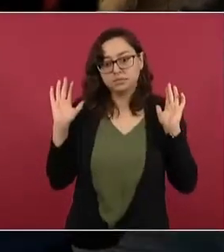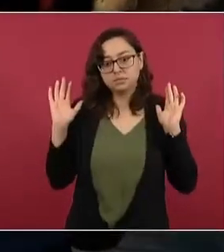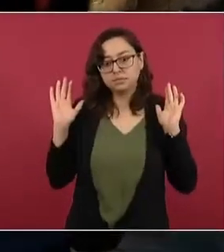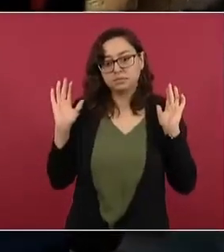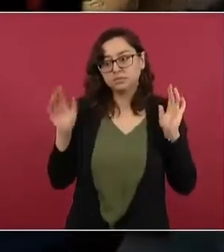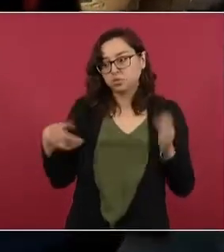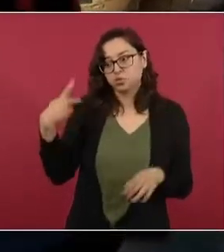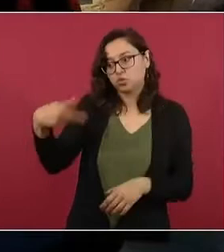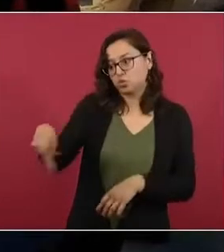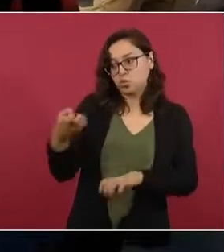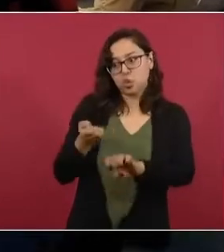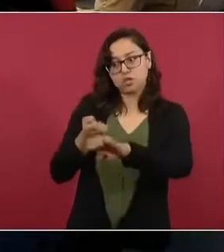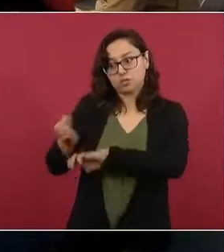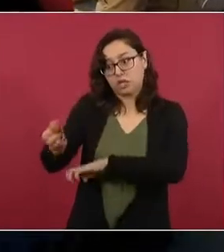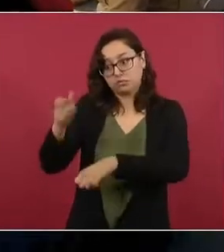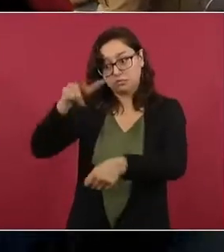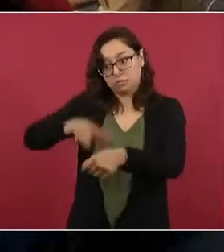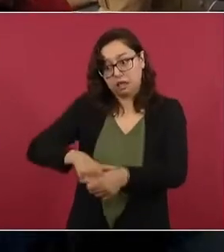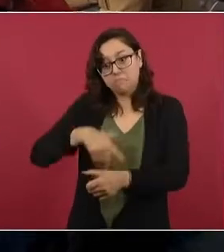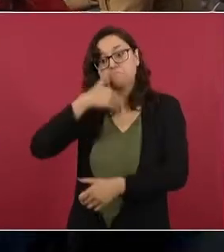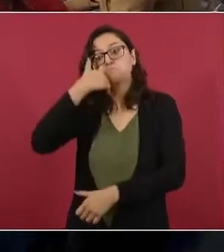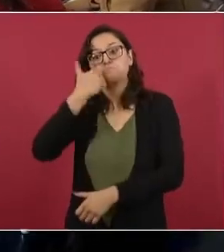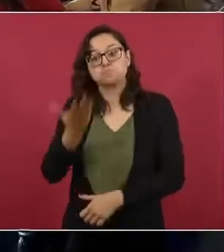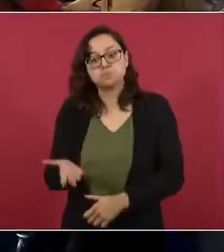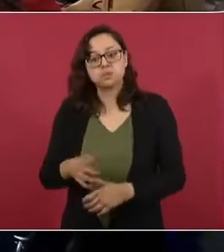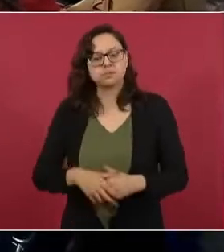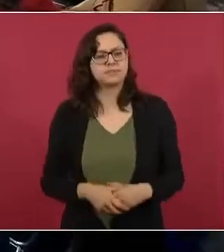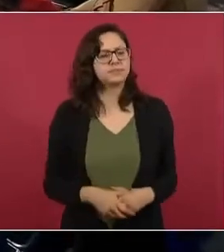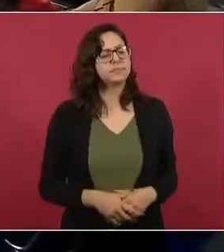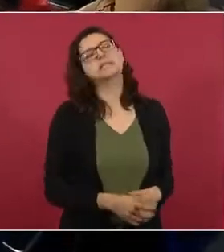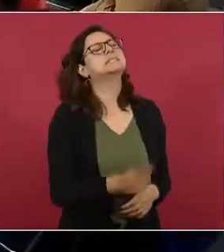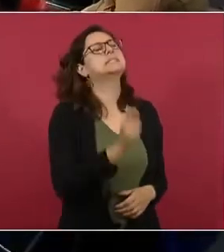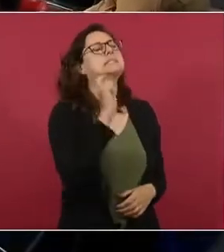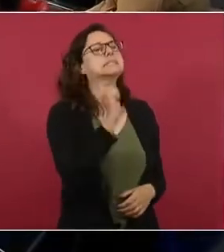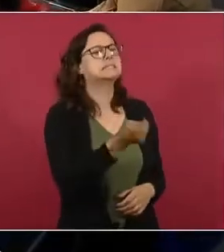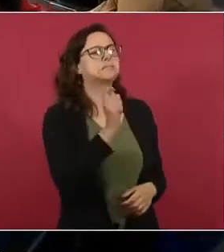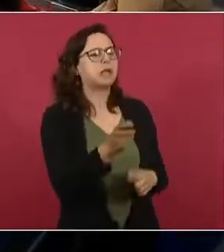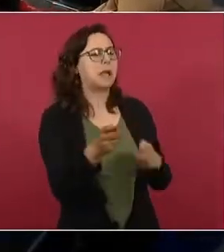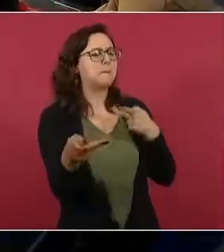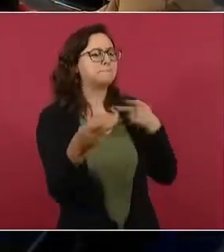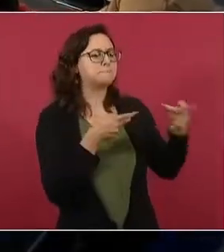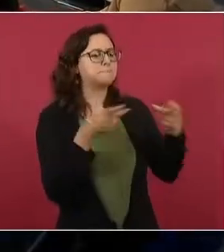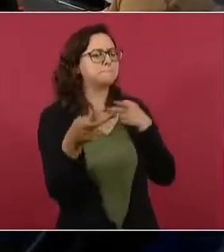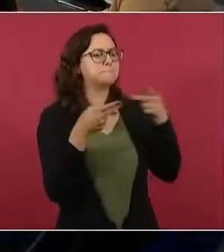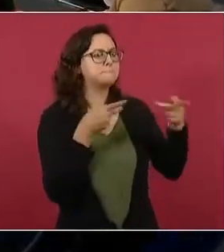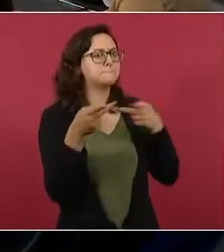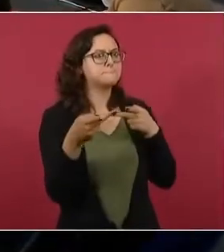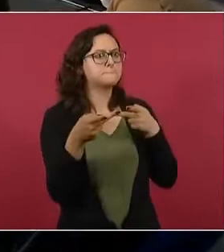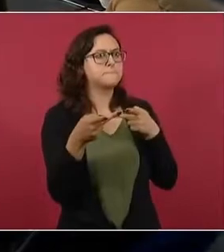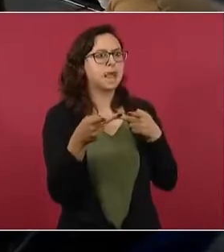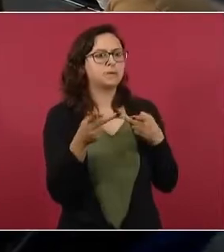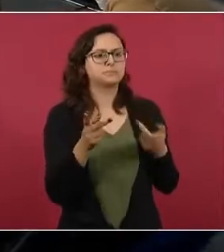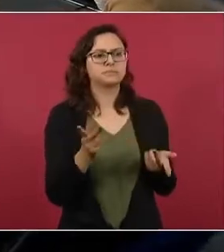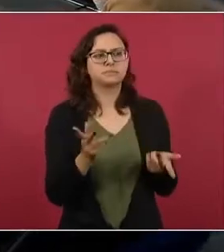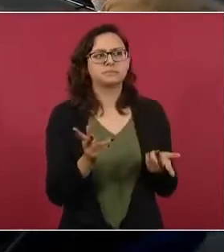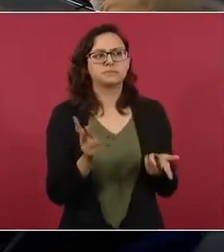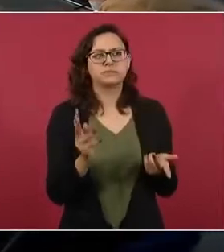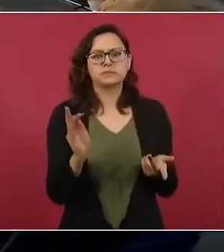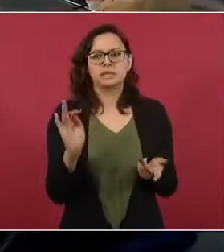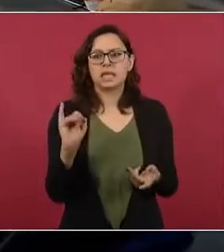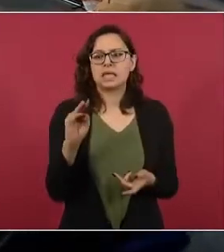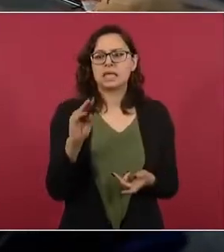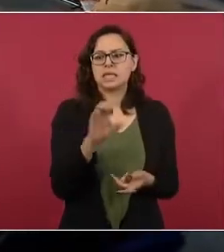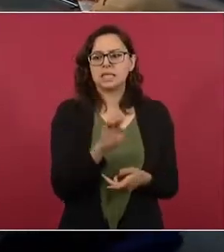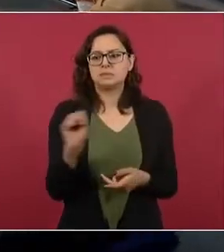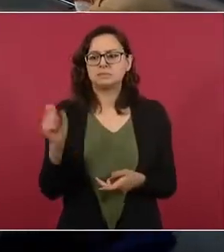los hospitales y los centros de salud. Es decir, presidente, ¿este plan no afectaría las finanzas del IMSS, sino que va a haber